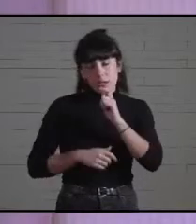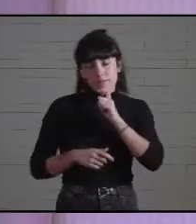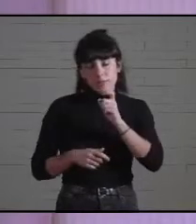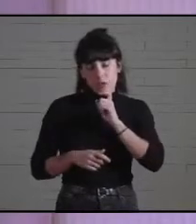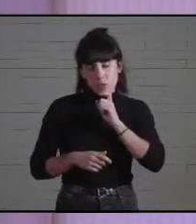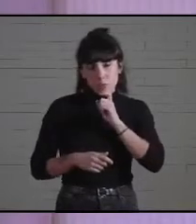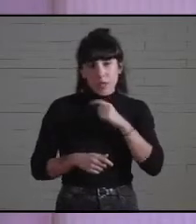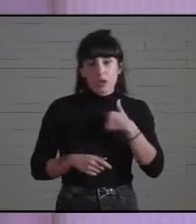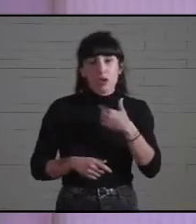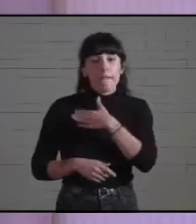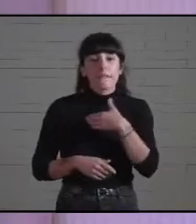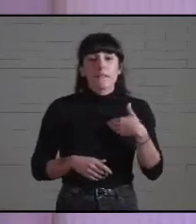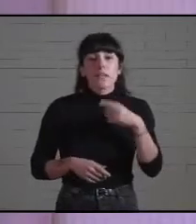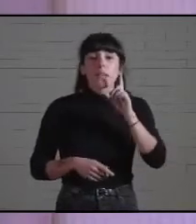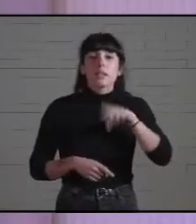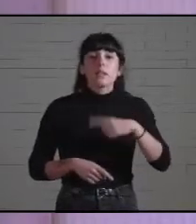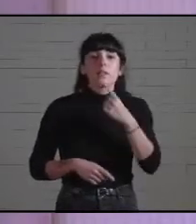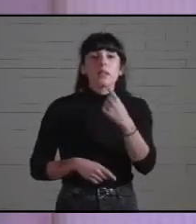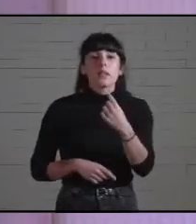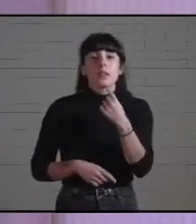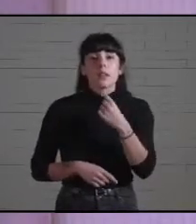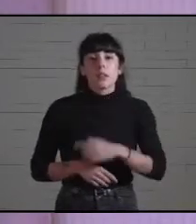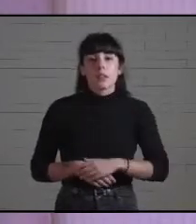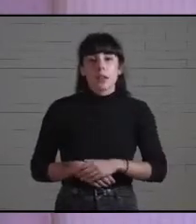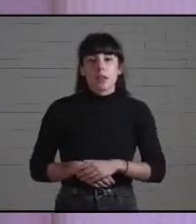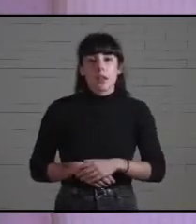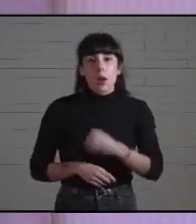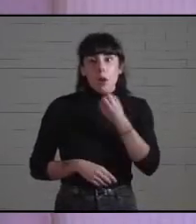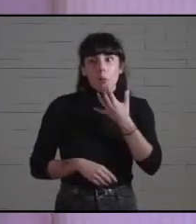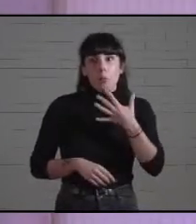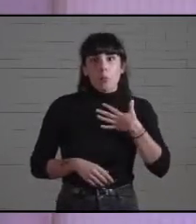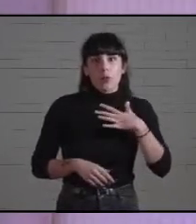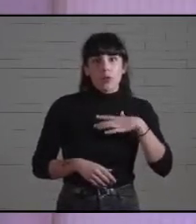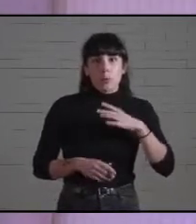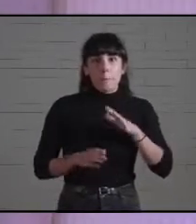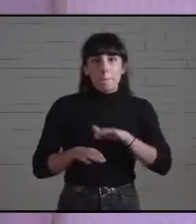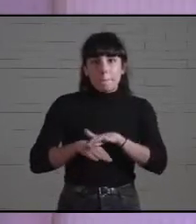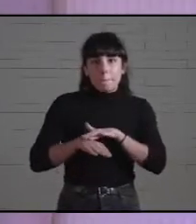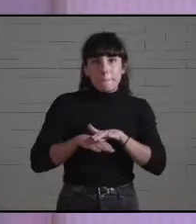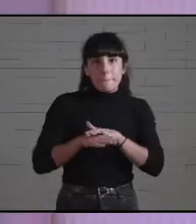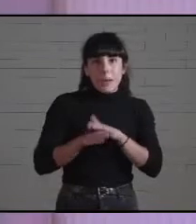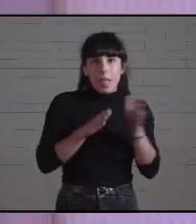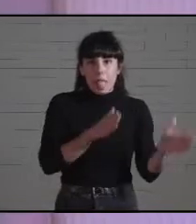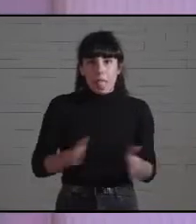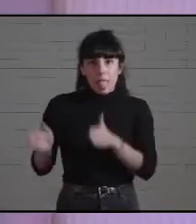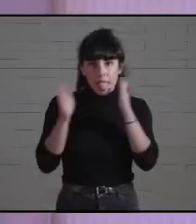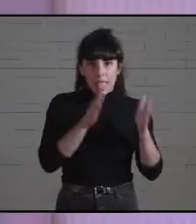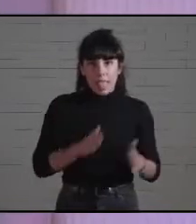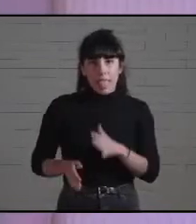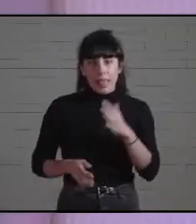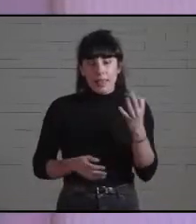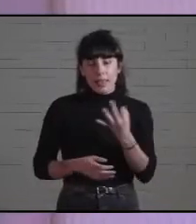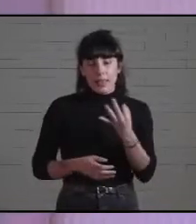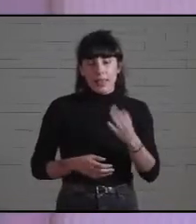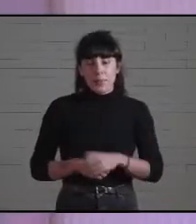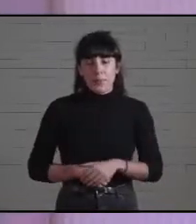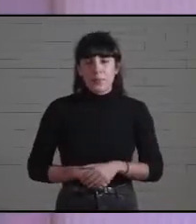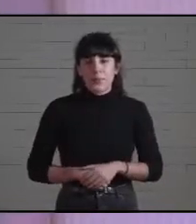quería también mencionar, bueno, que tengo que pasar yo, perdón, las